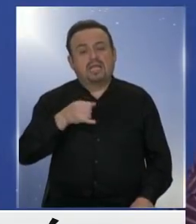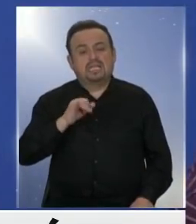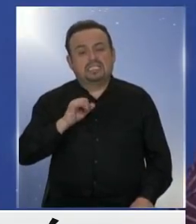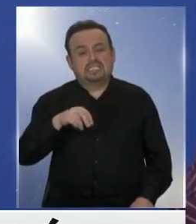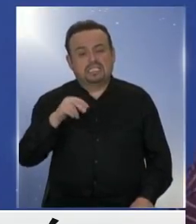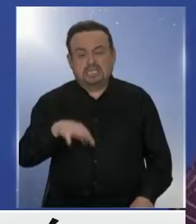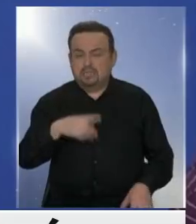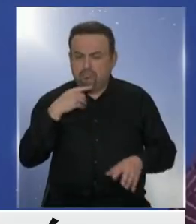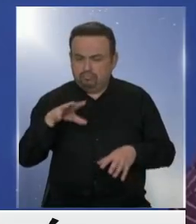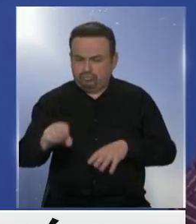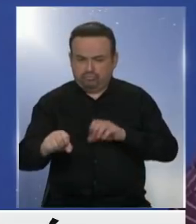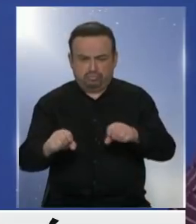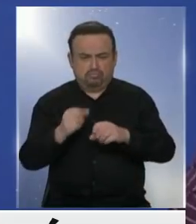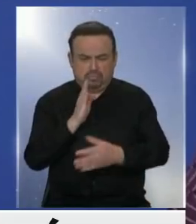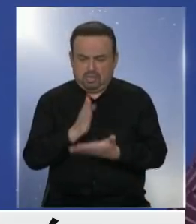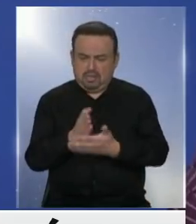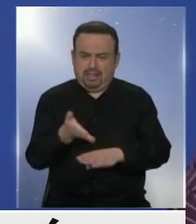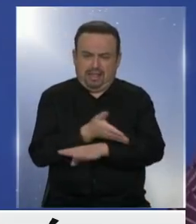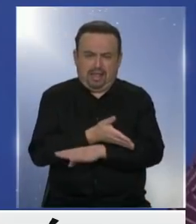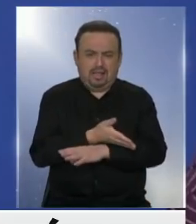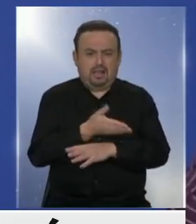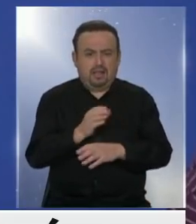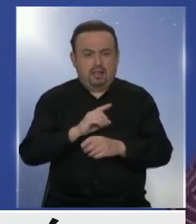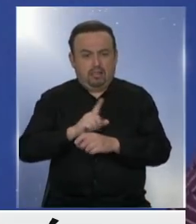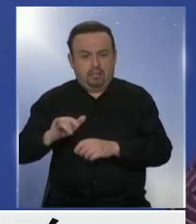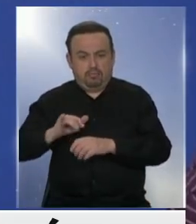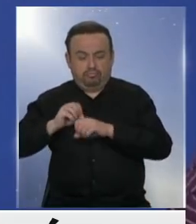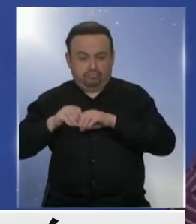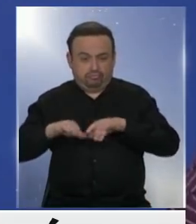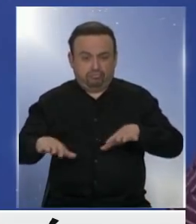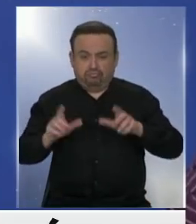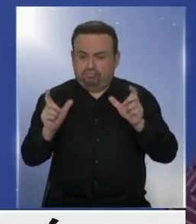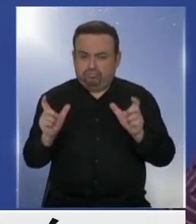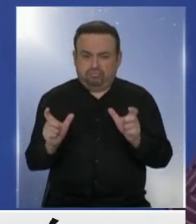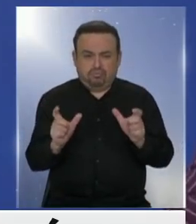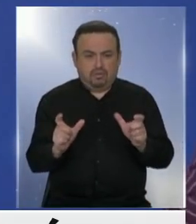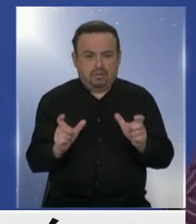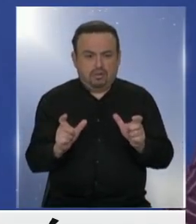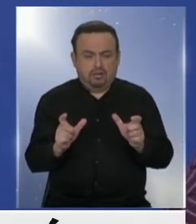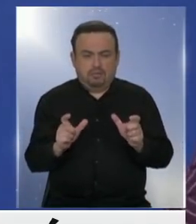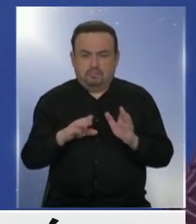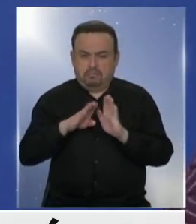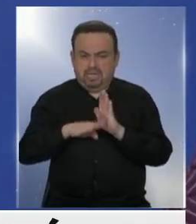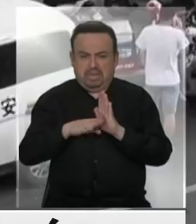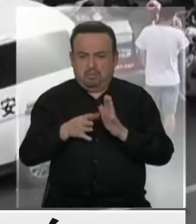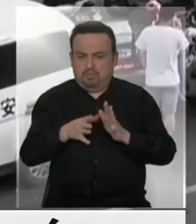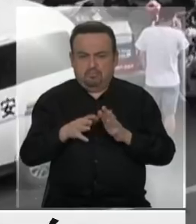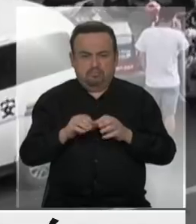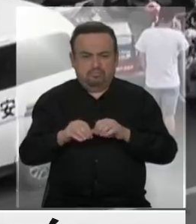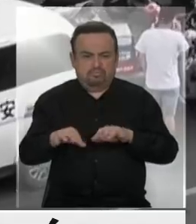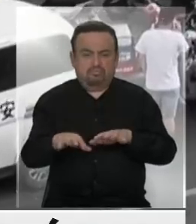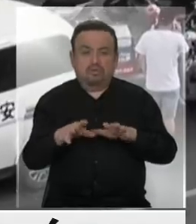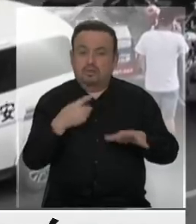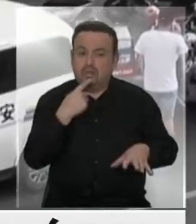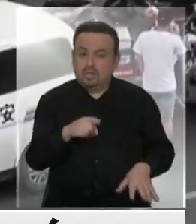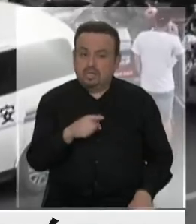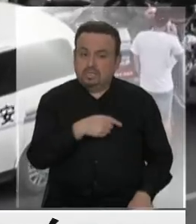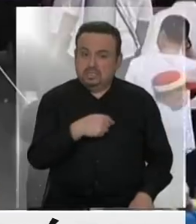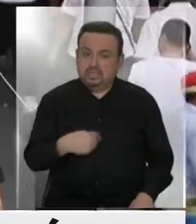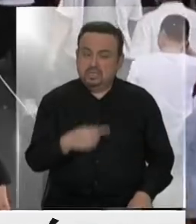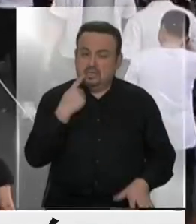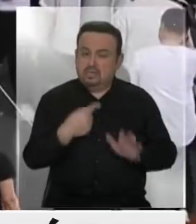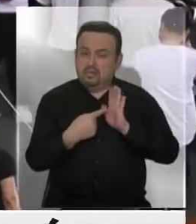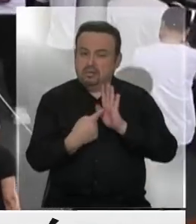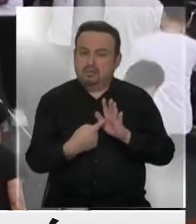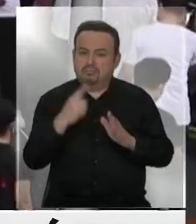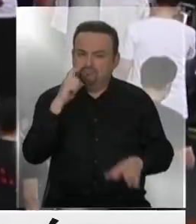detectó la epidemia, tomó medidas tempranas después del brote y lo mantuvo dentro de un rango mínimo. Pero lo que ocurre en China demuestra